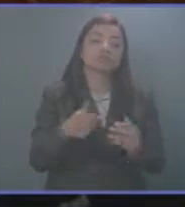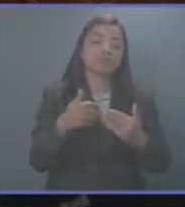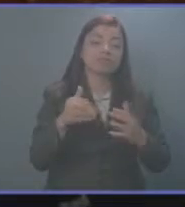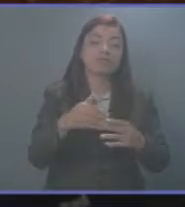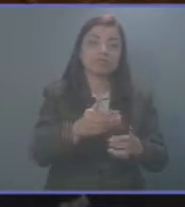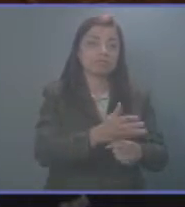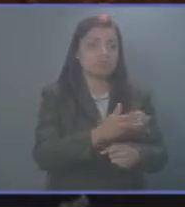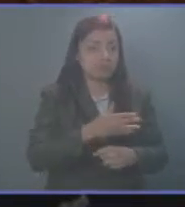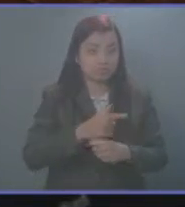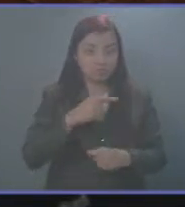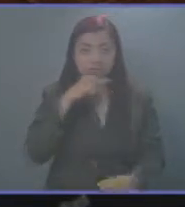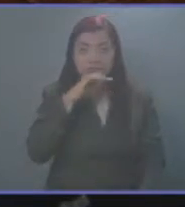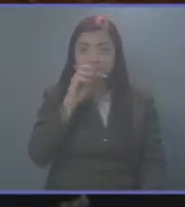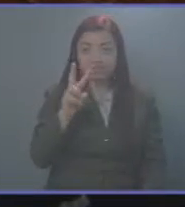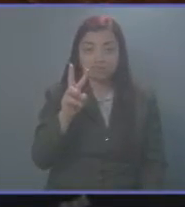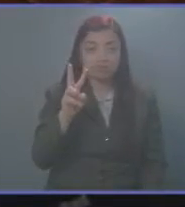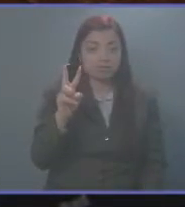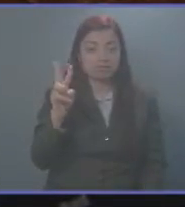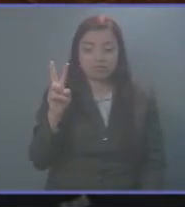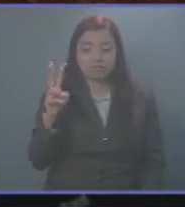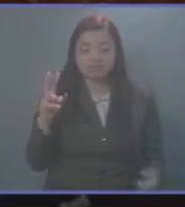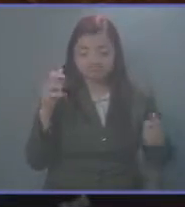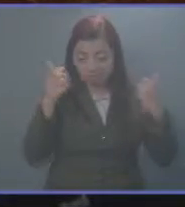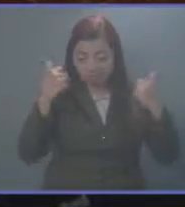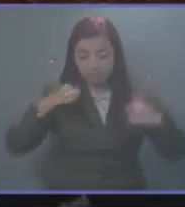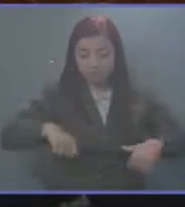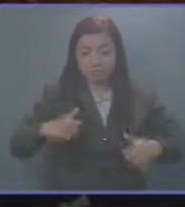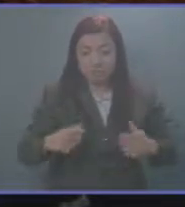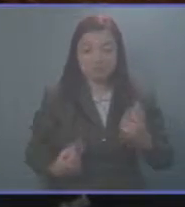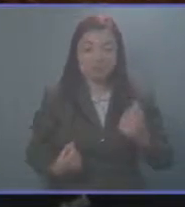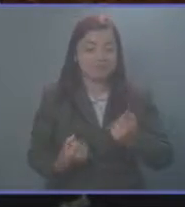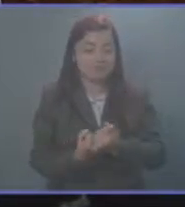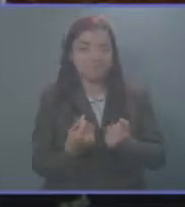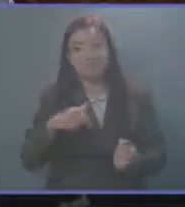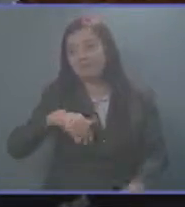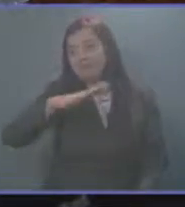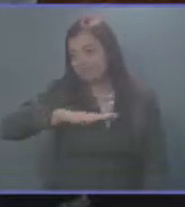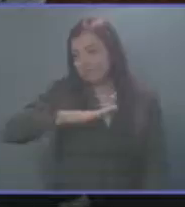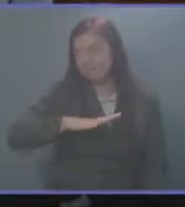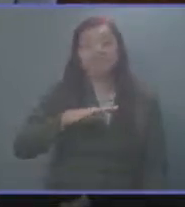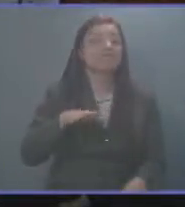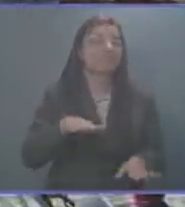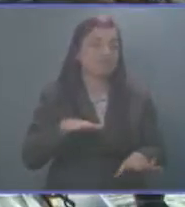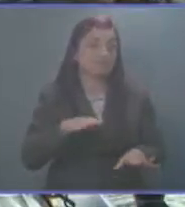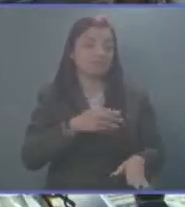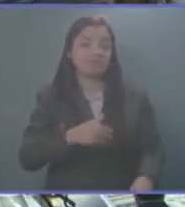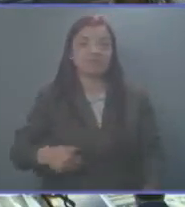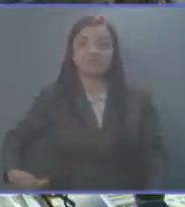parlamentario del FMLN no está acompañando con sus votos esta tarde. Muchas gracias, presidente.